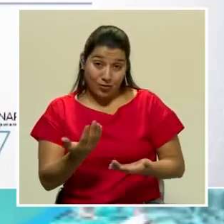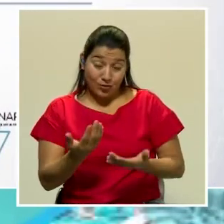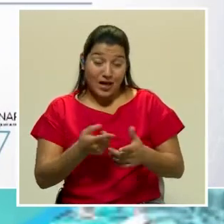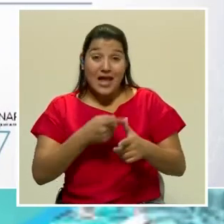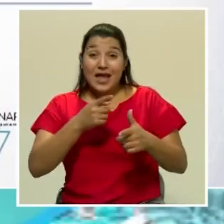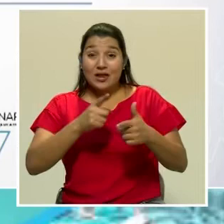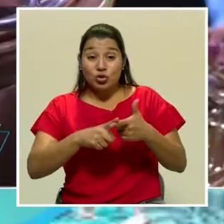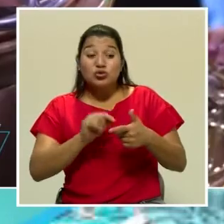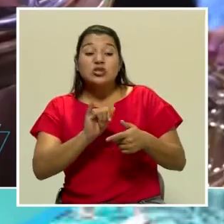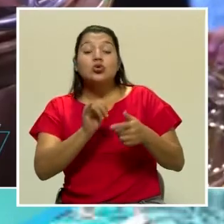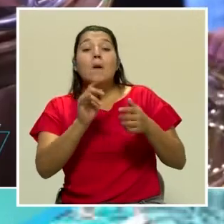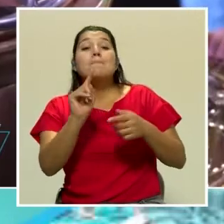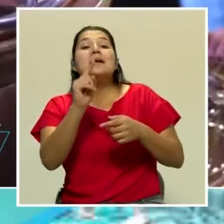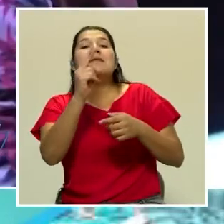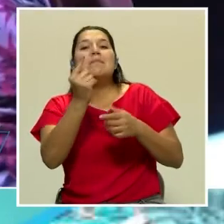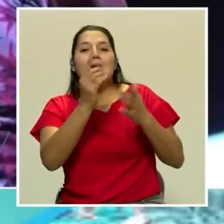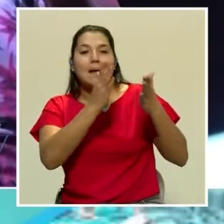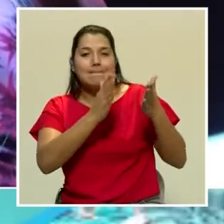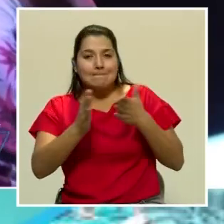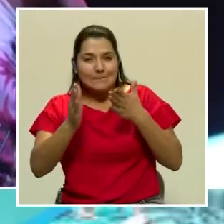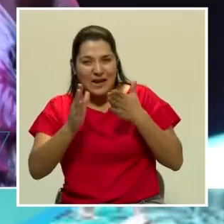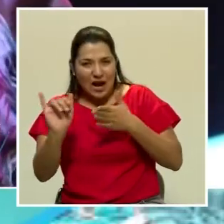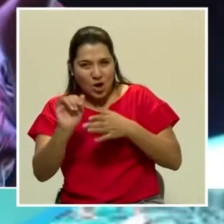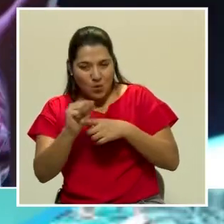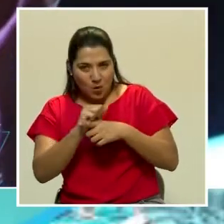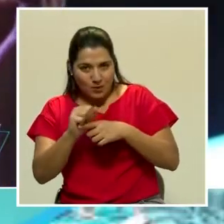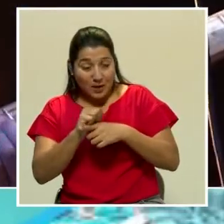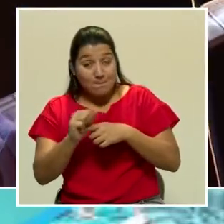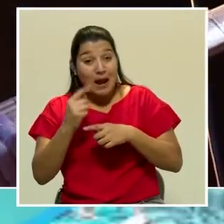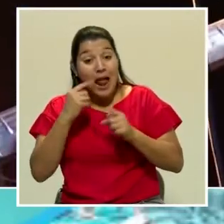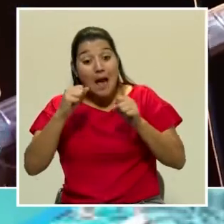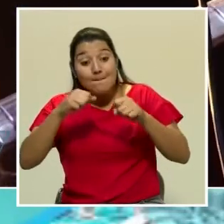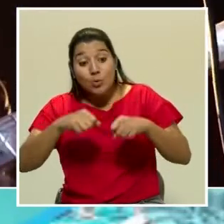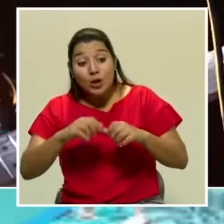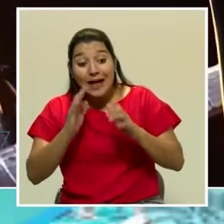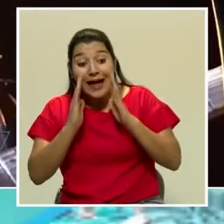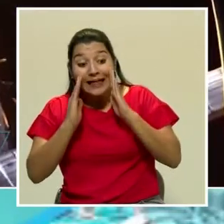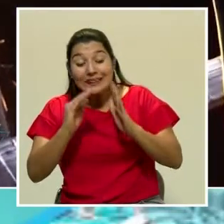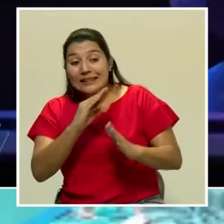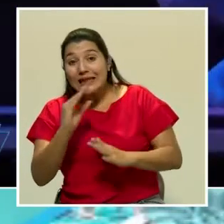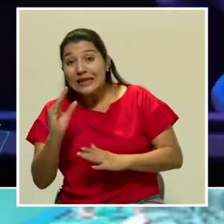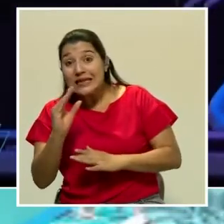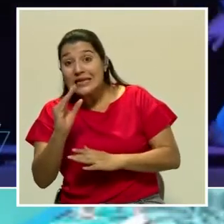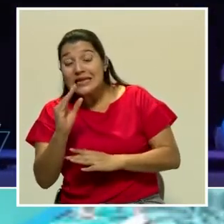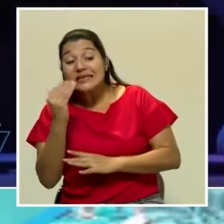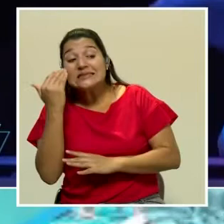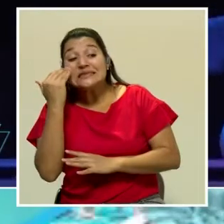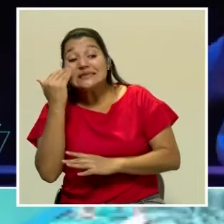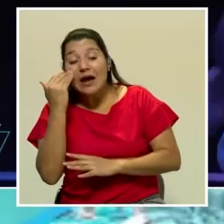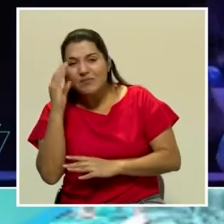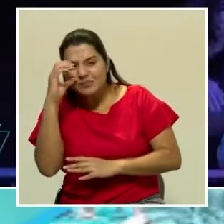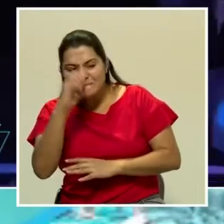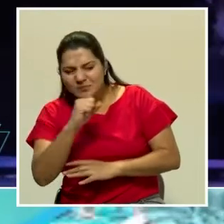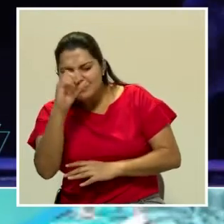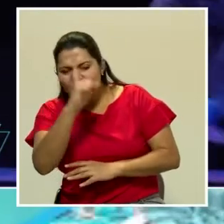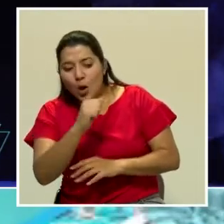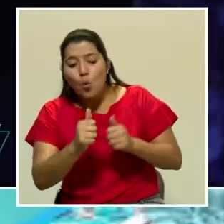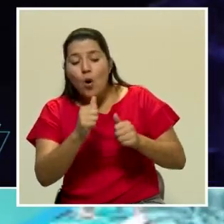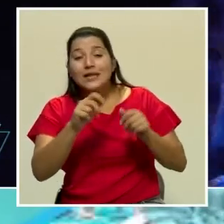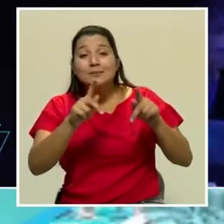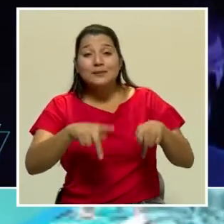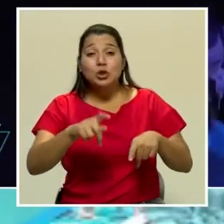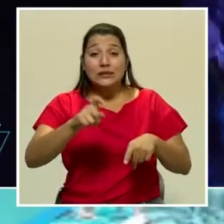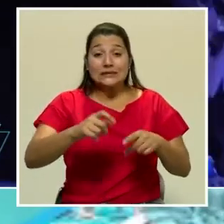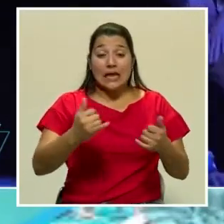piloto para atender e identificar a personas que lo necesitan y que tal vez no tenemos en el